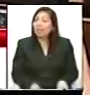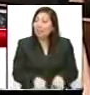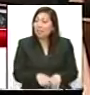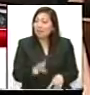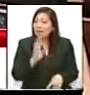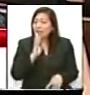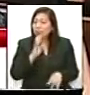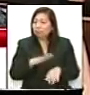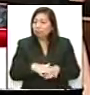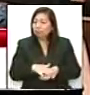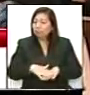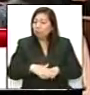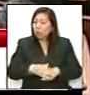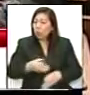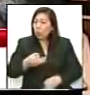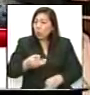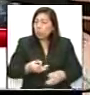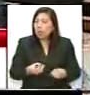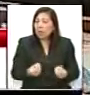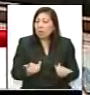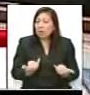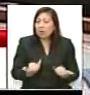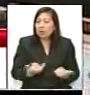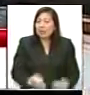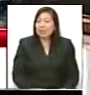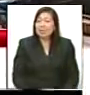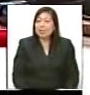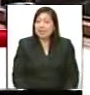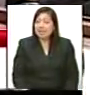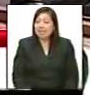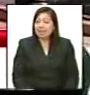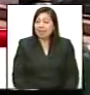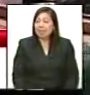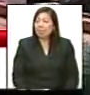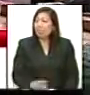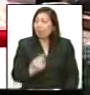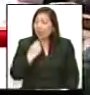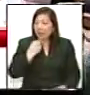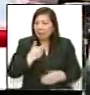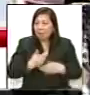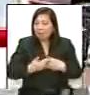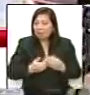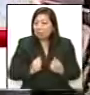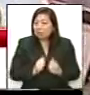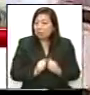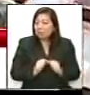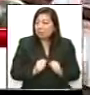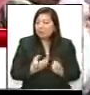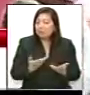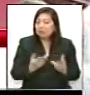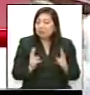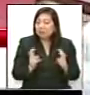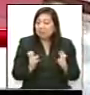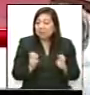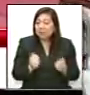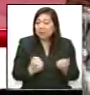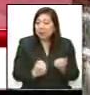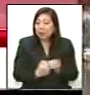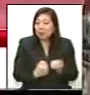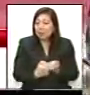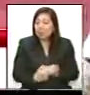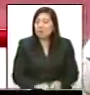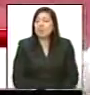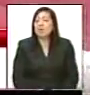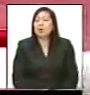de la administración de justicia, cómo esta de algún modo es, no diremos vulnerada, pero sí flexibilizada por el tema de la colaboración